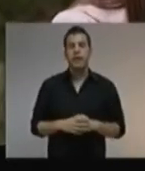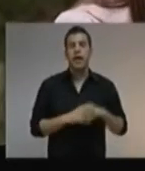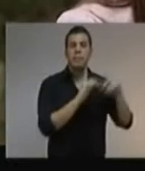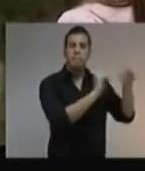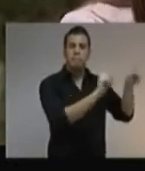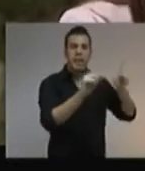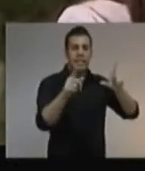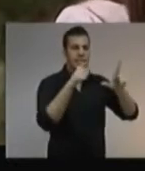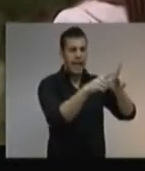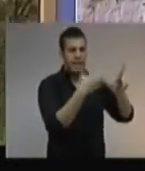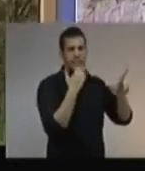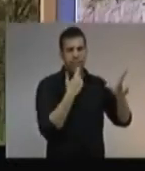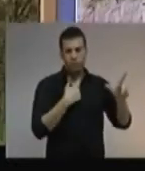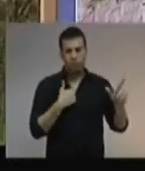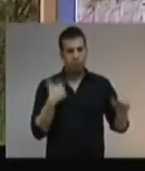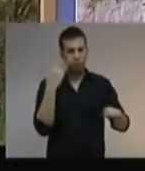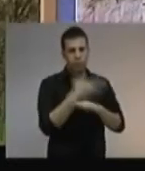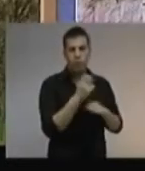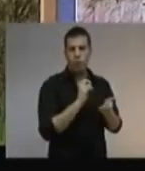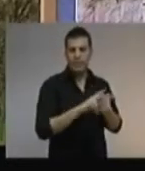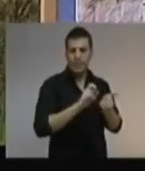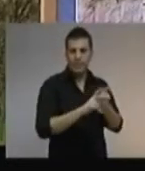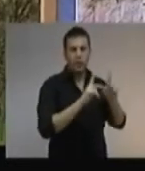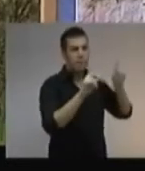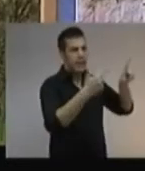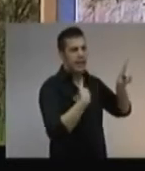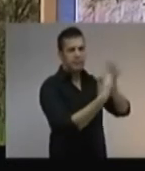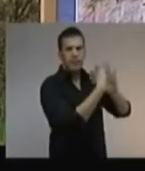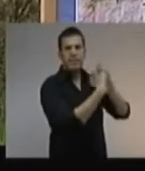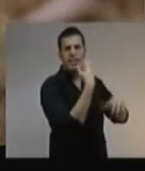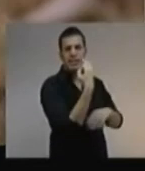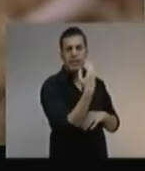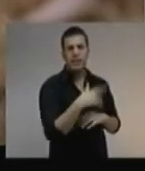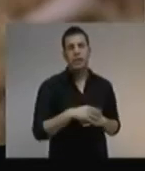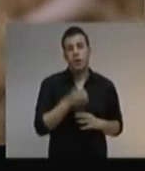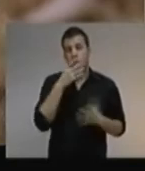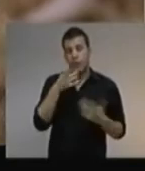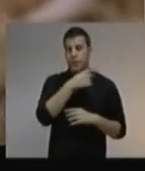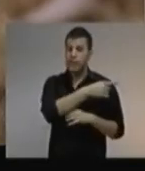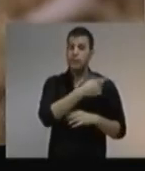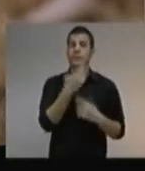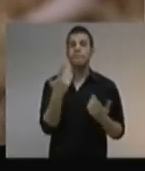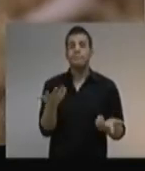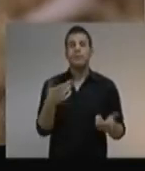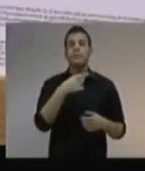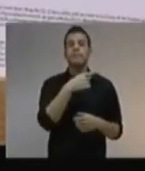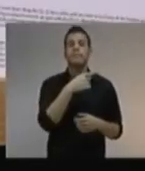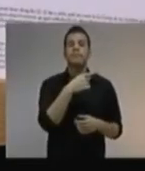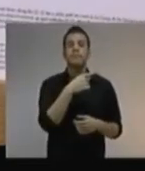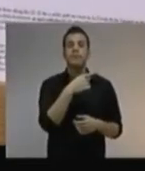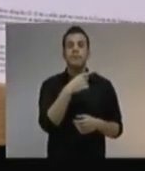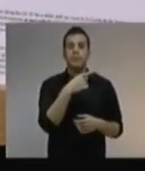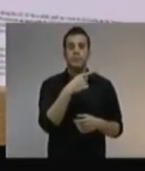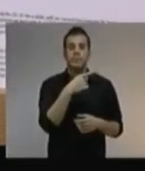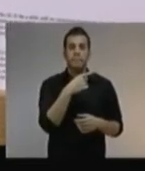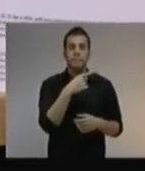paneles informativos? ¿Qué se le explica a la persona que va a recorrer ese sendero? Bueno, vamos a encontrar unos paneles informativos a la entrada de cada sendero donde nos vamos a tener un